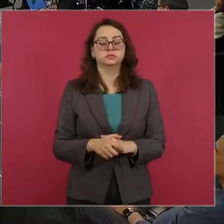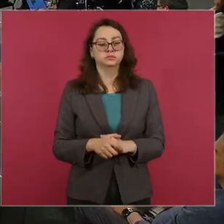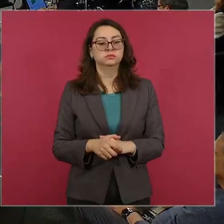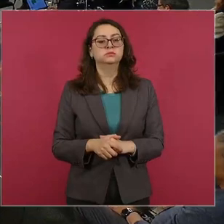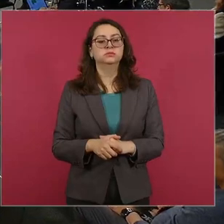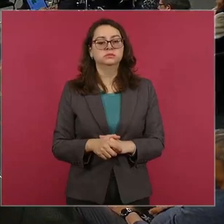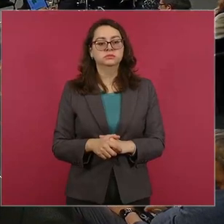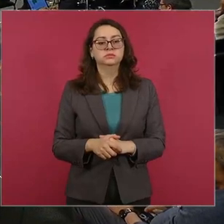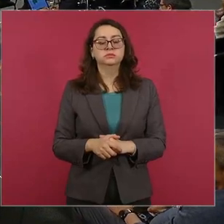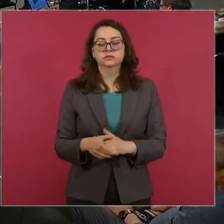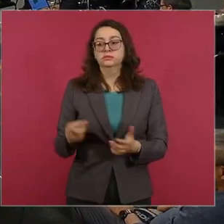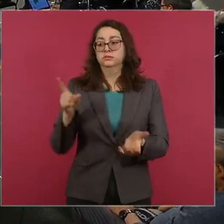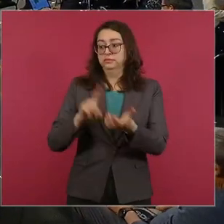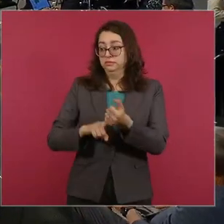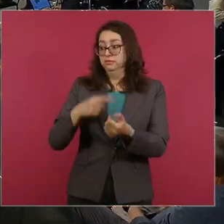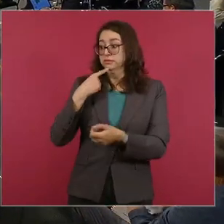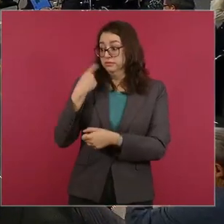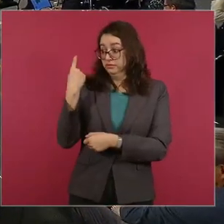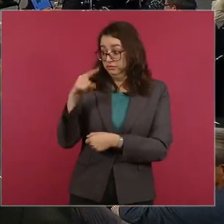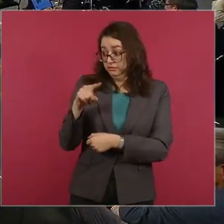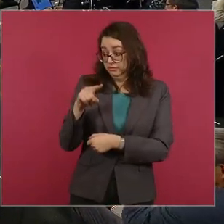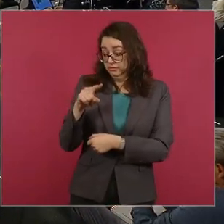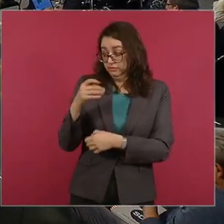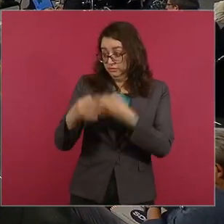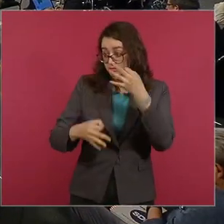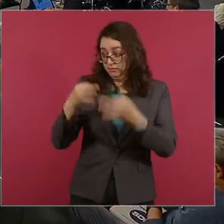amparo ayer les otorgaron el amparo